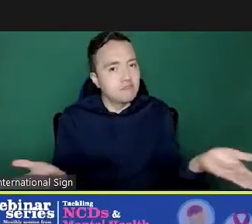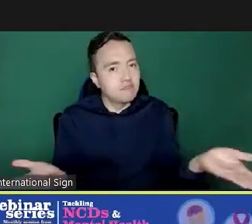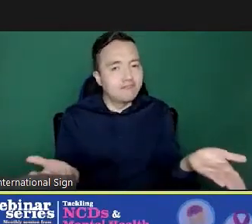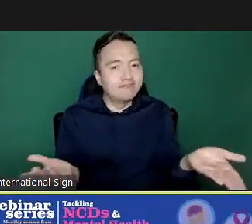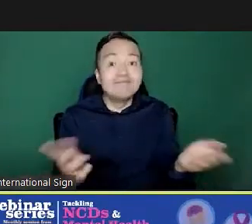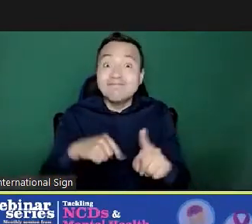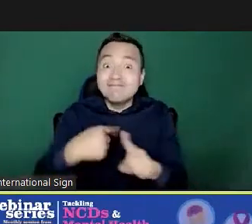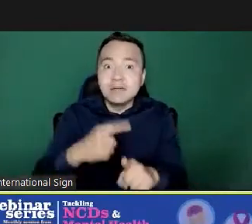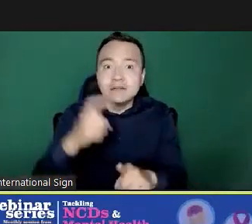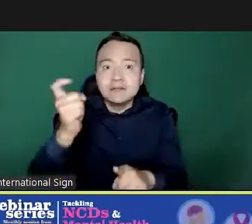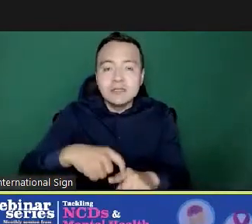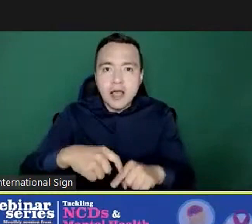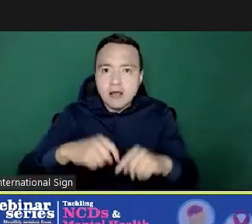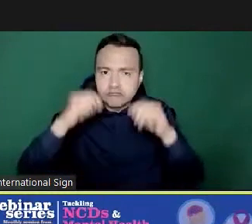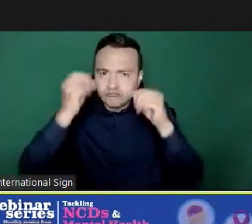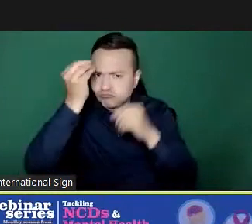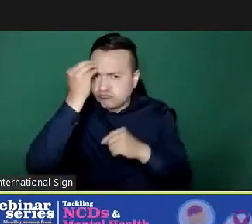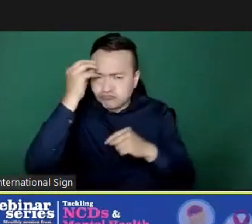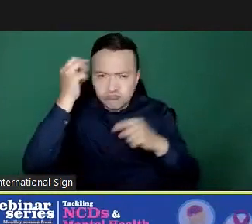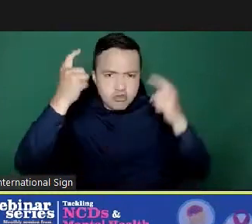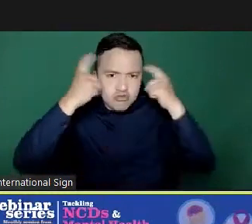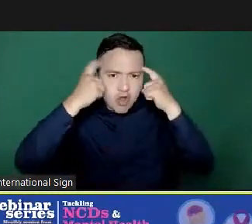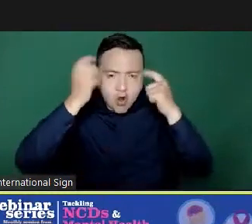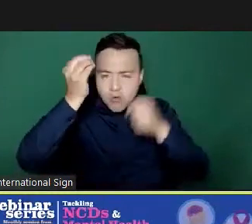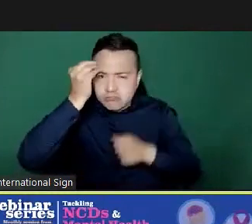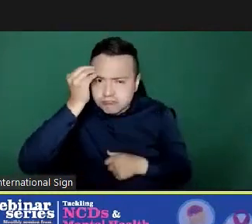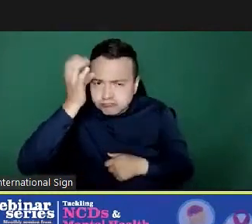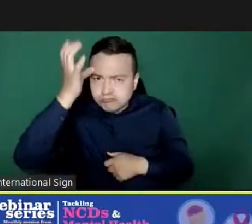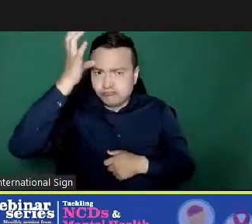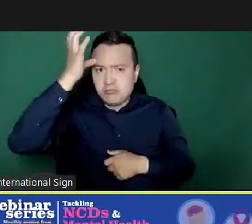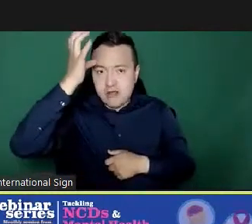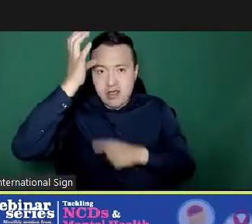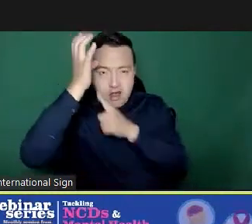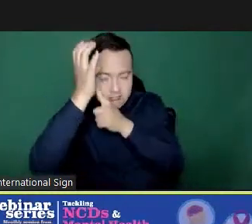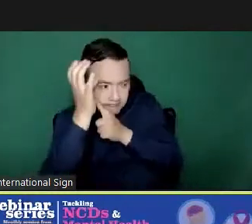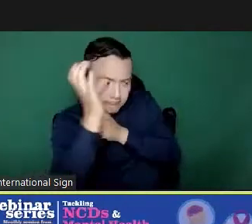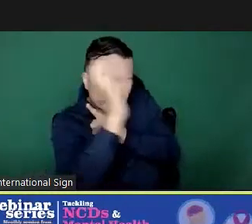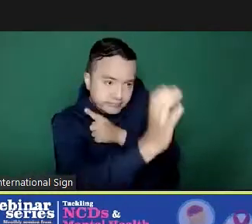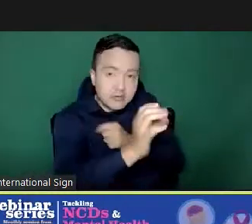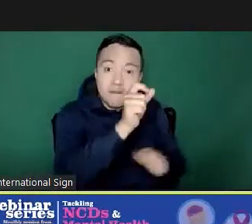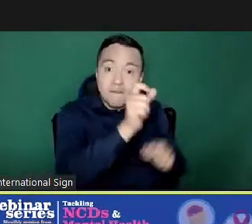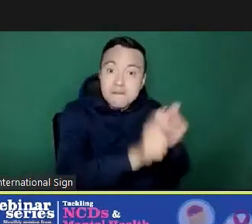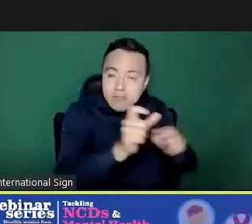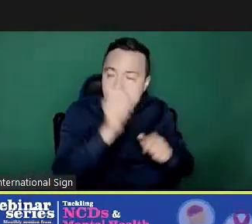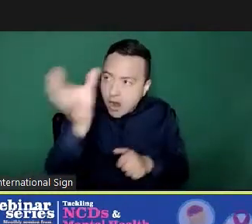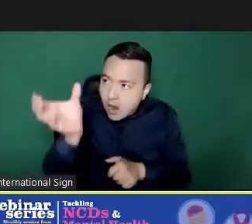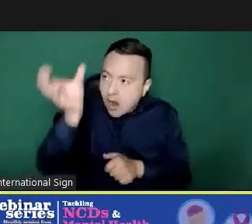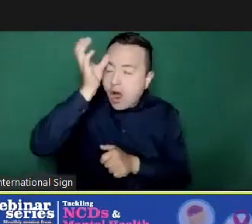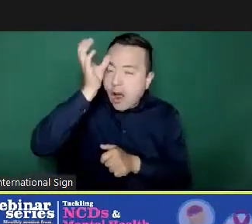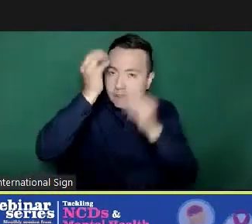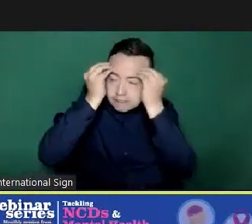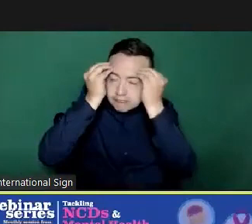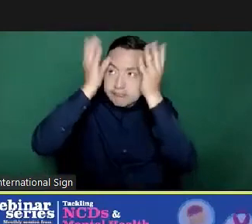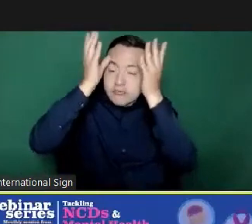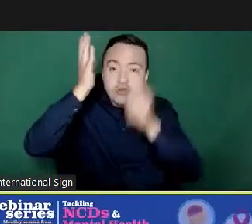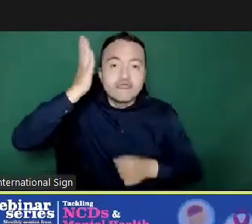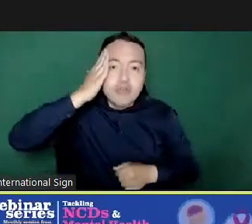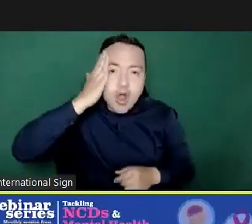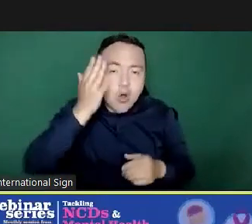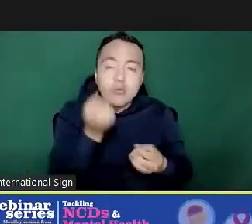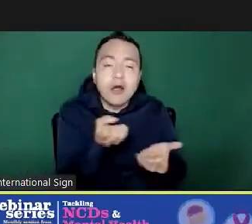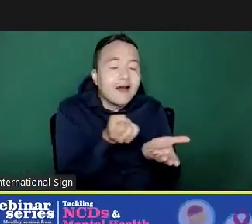para tener la información y poder manejar su propia salud, su propia atención. Tiene que existir un enfoque basado en información.